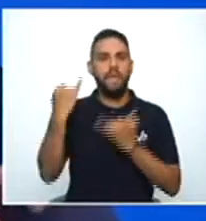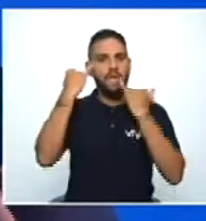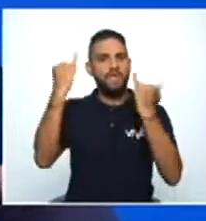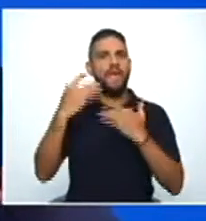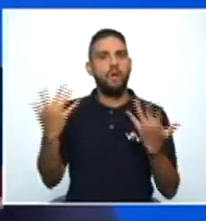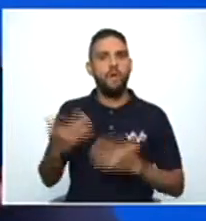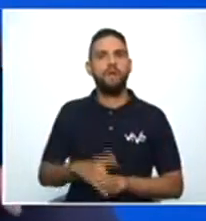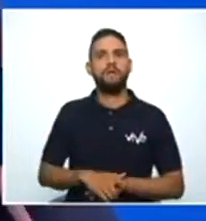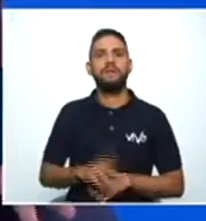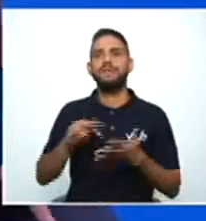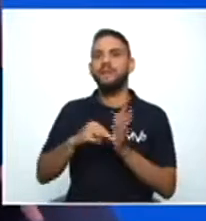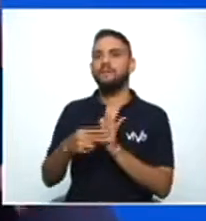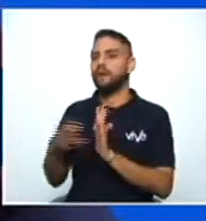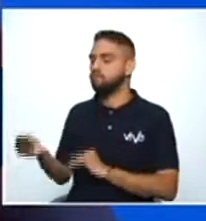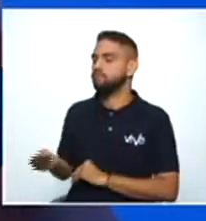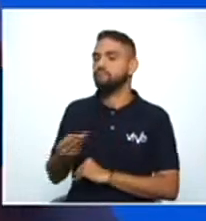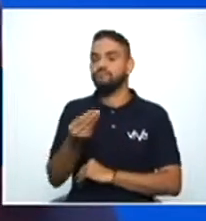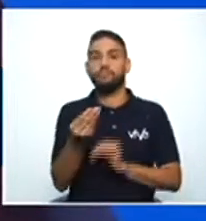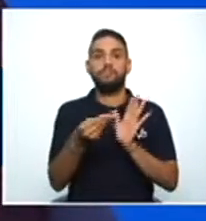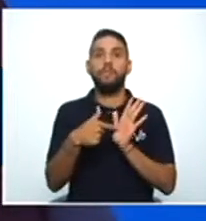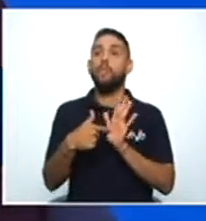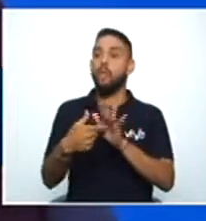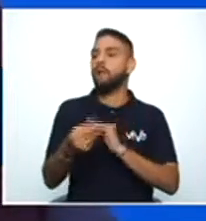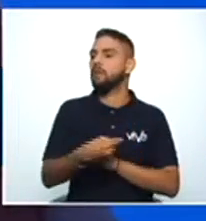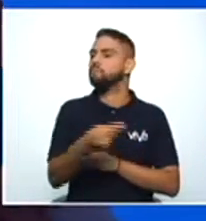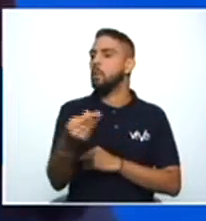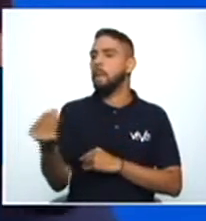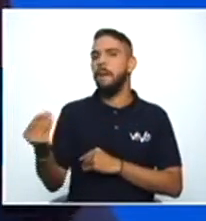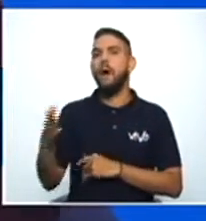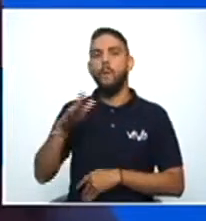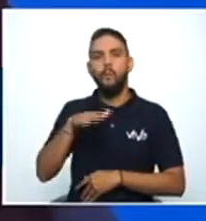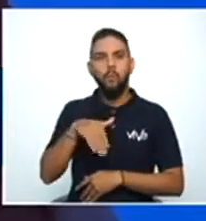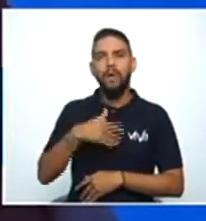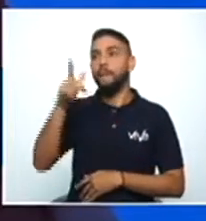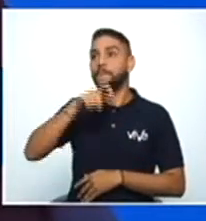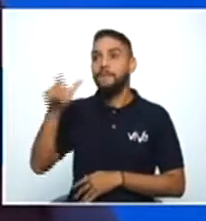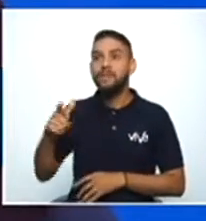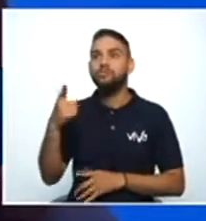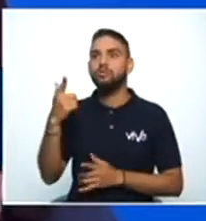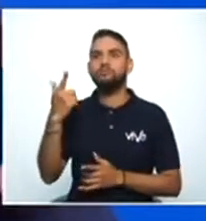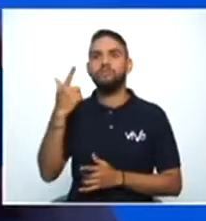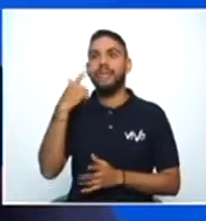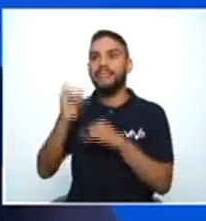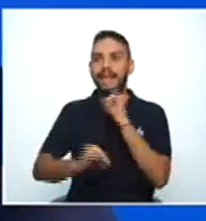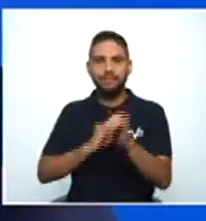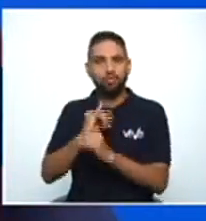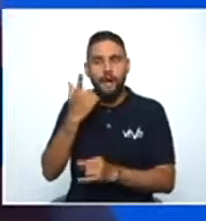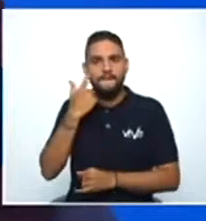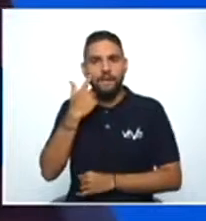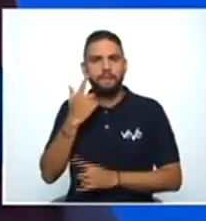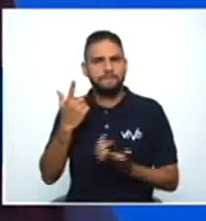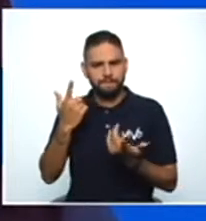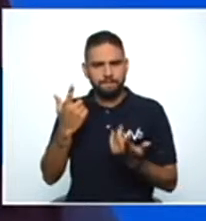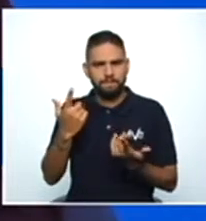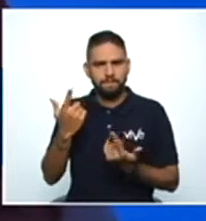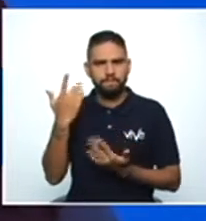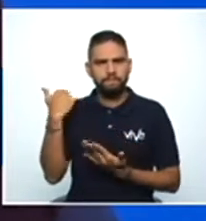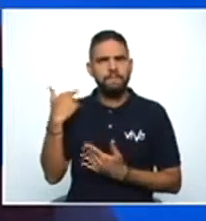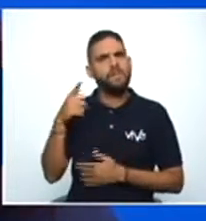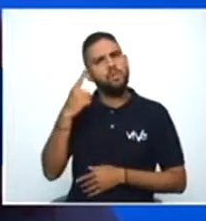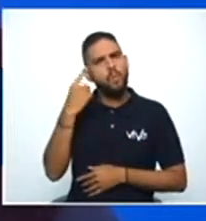esto sirve como una carta de presentación del disco fuhe como esta gran carta de presentación para que estos artistas se puedan visibilizar y una prueba fehaciente de eso es lo que